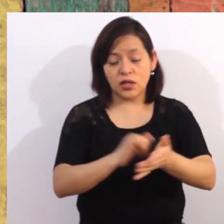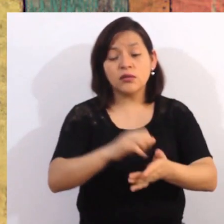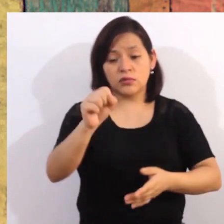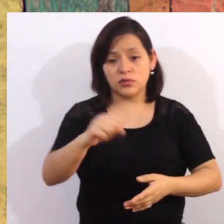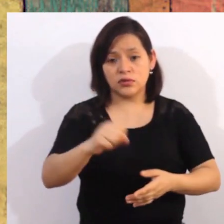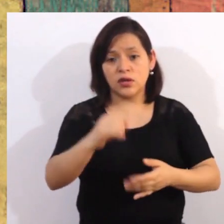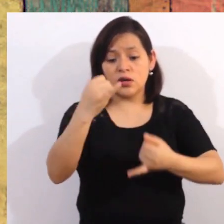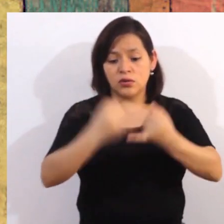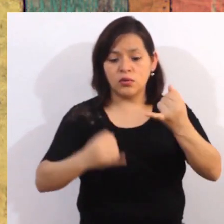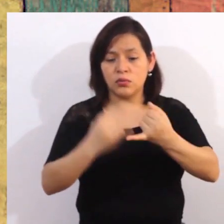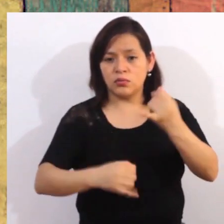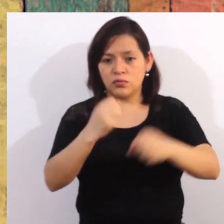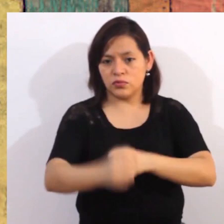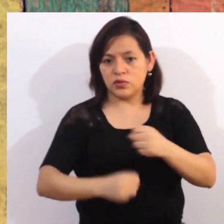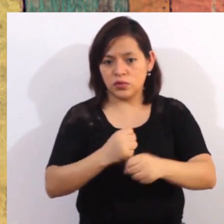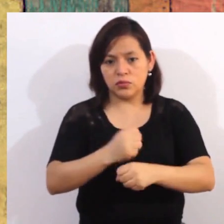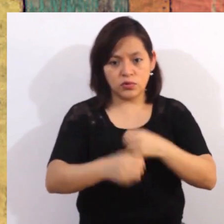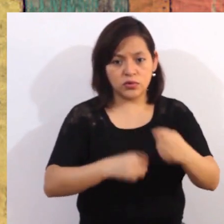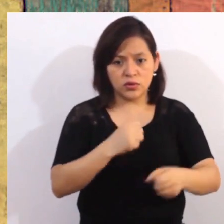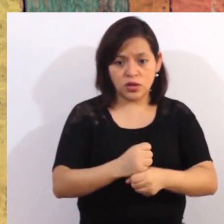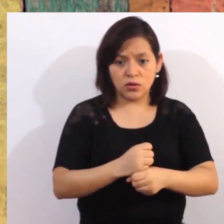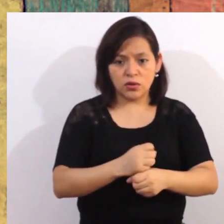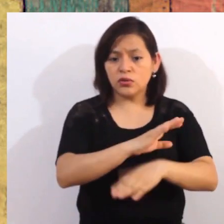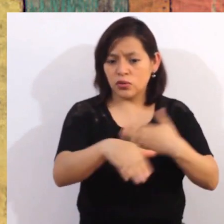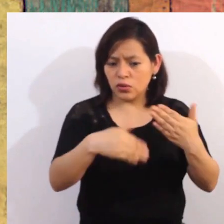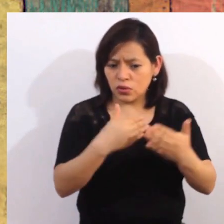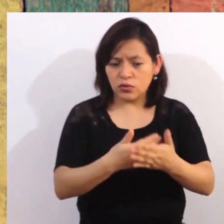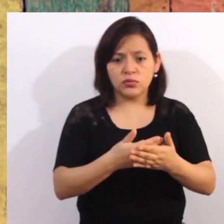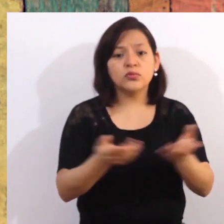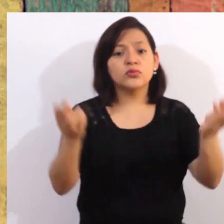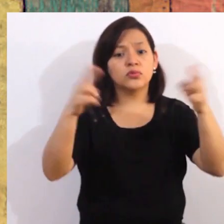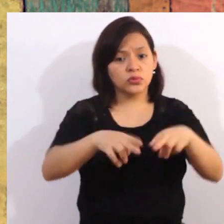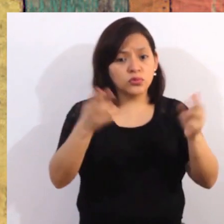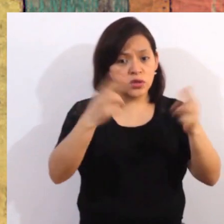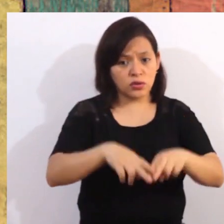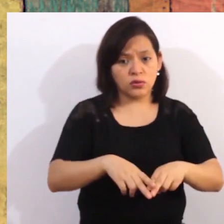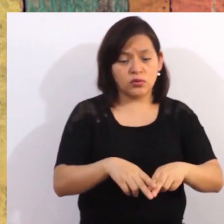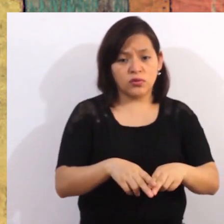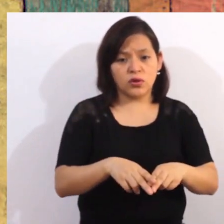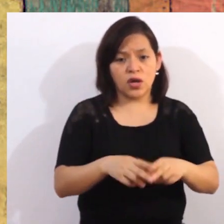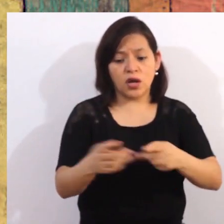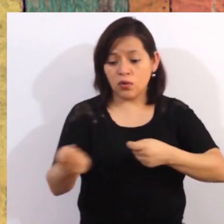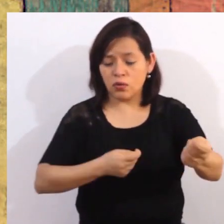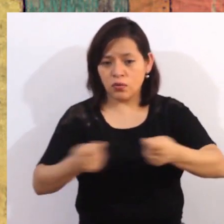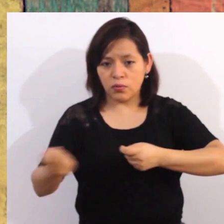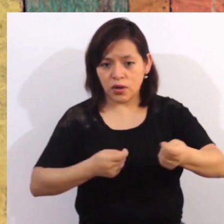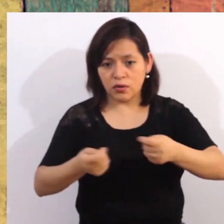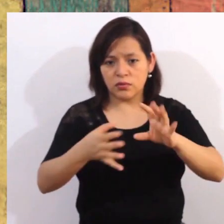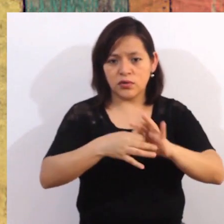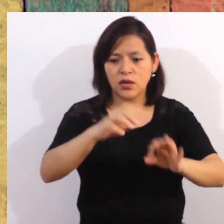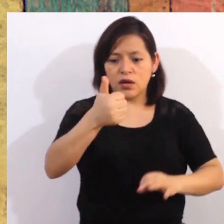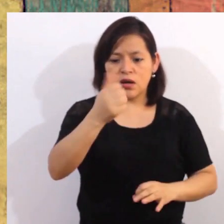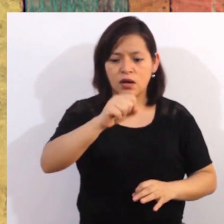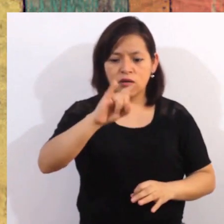historia nos dice que el último siglo precisamente, o todas estas décadas durante el gobierno de Asuero,